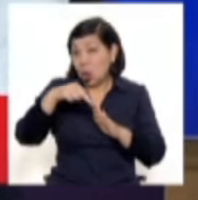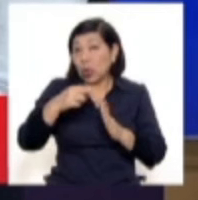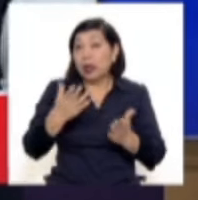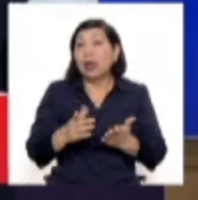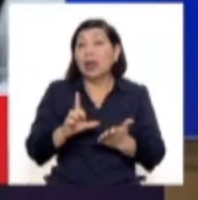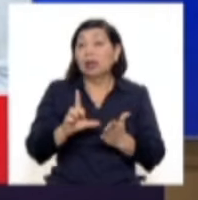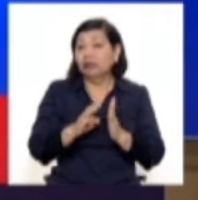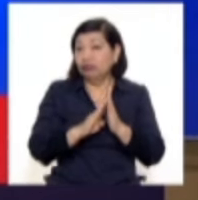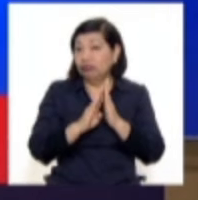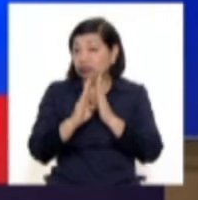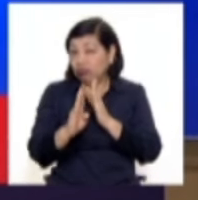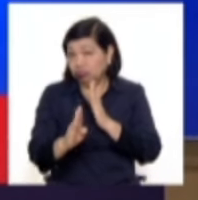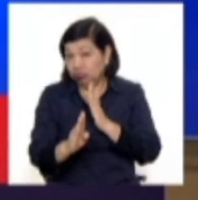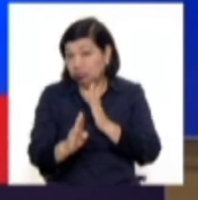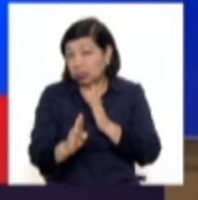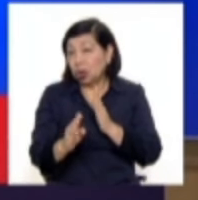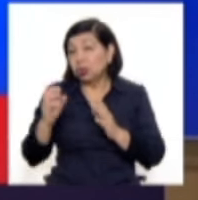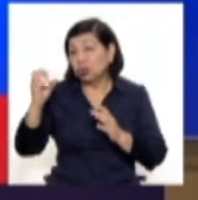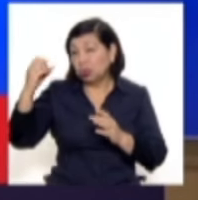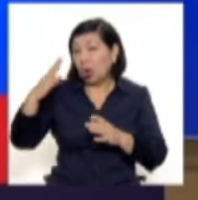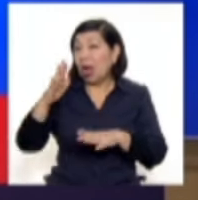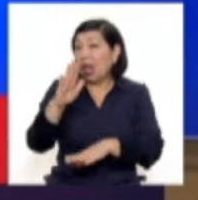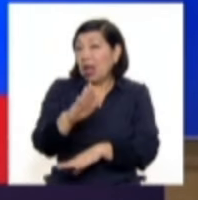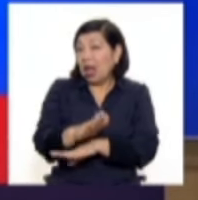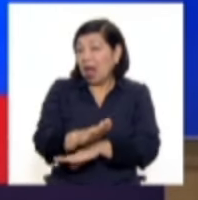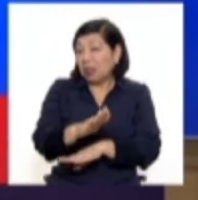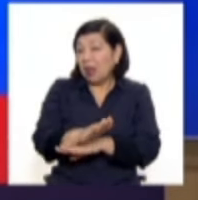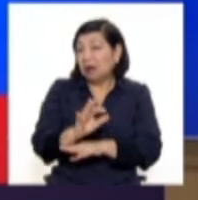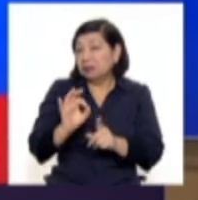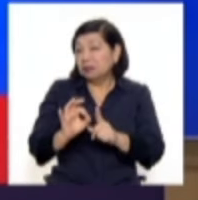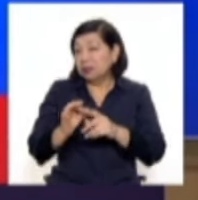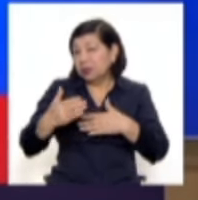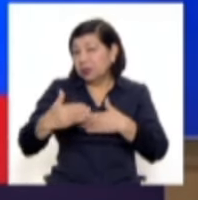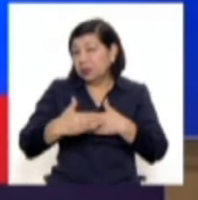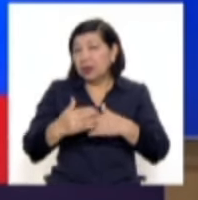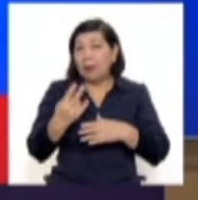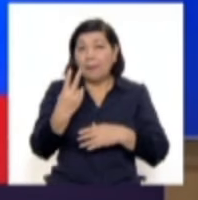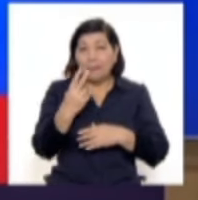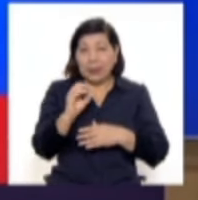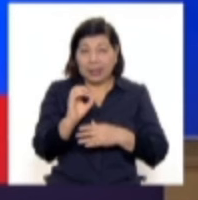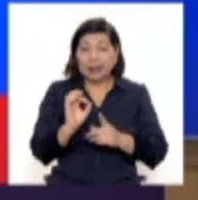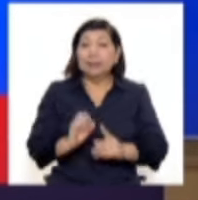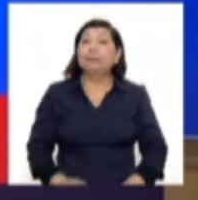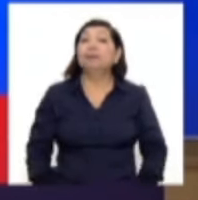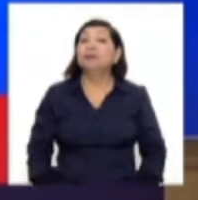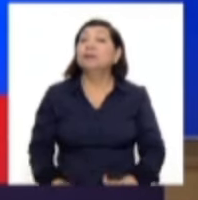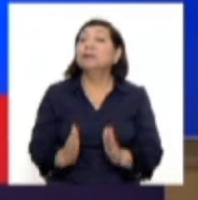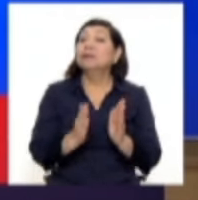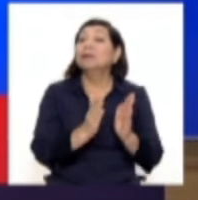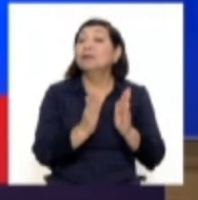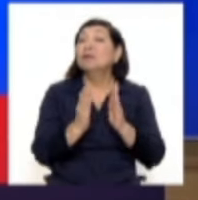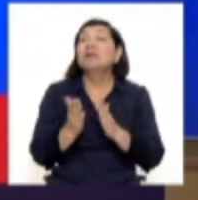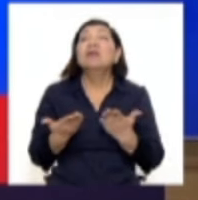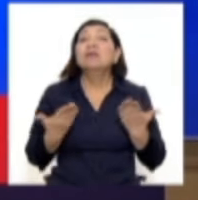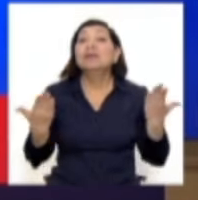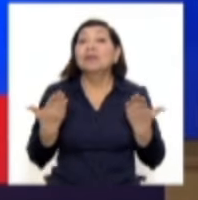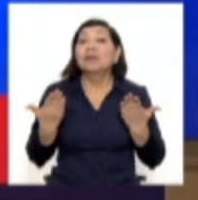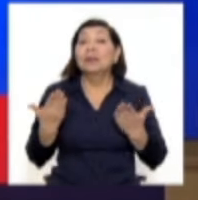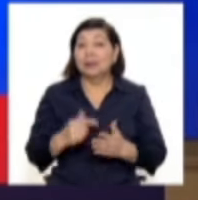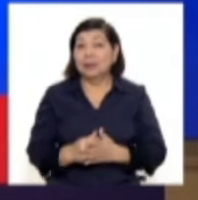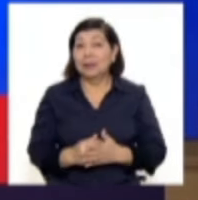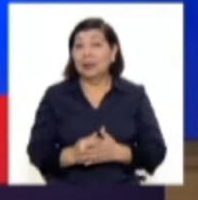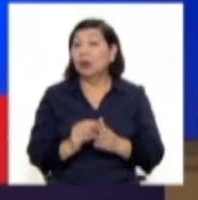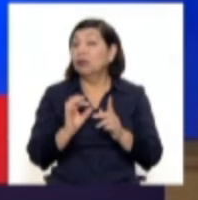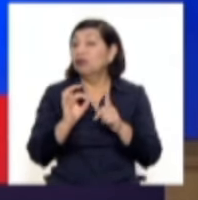y Lima este esperamos brillo solar por la tarde con temperaturas cercanas a los 20 gr ahora bien pasando hacia los